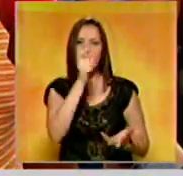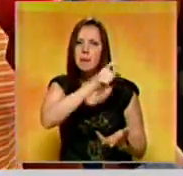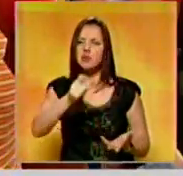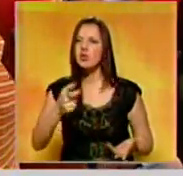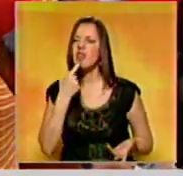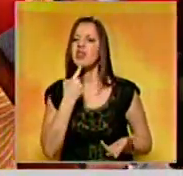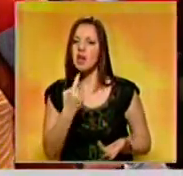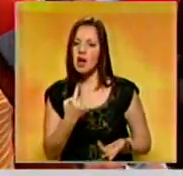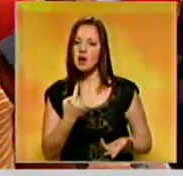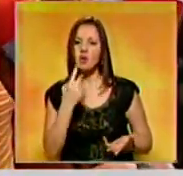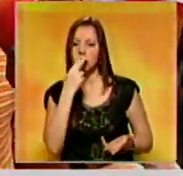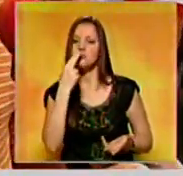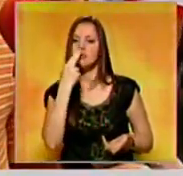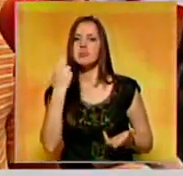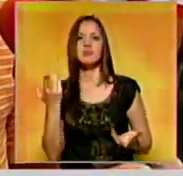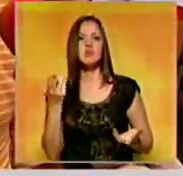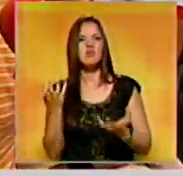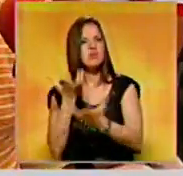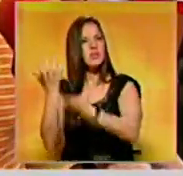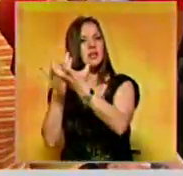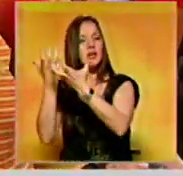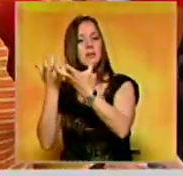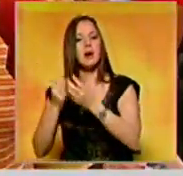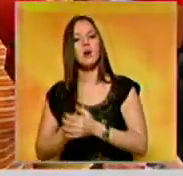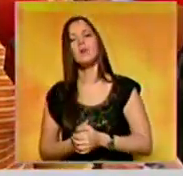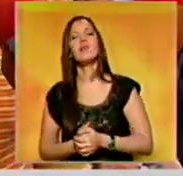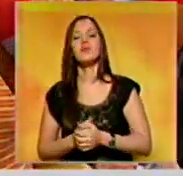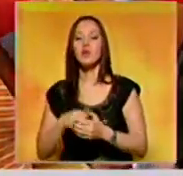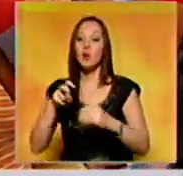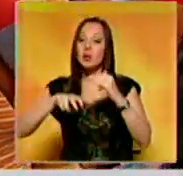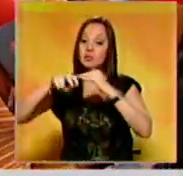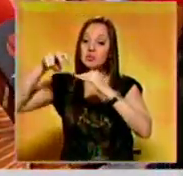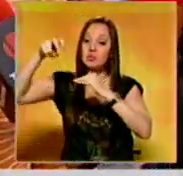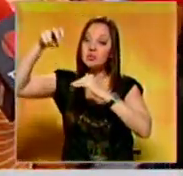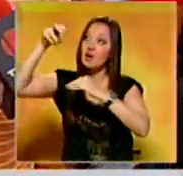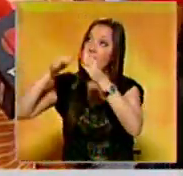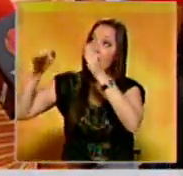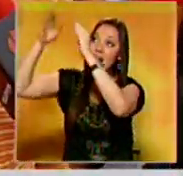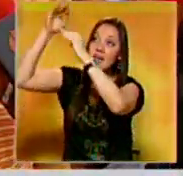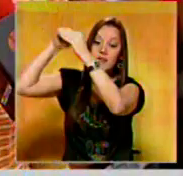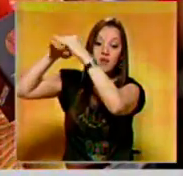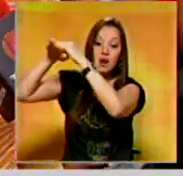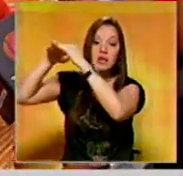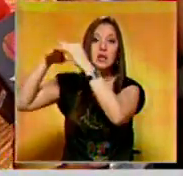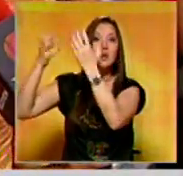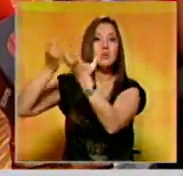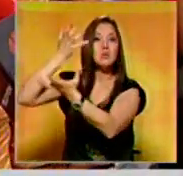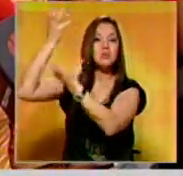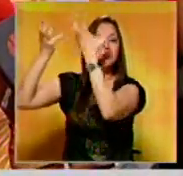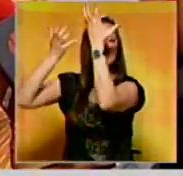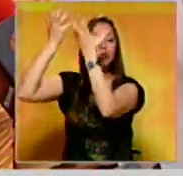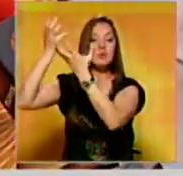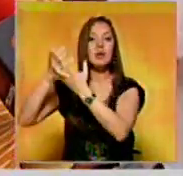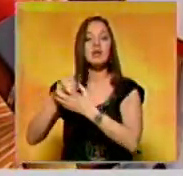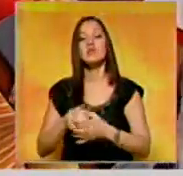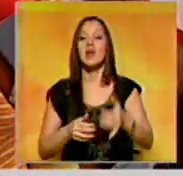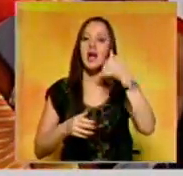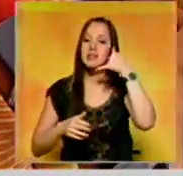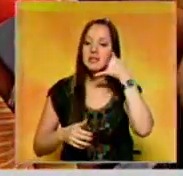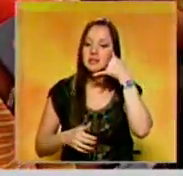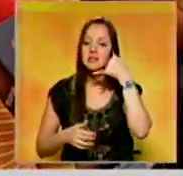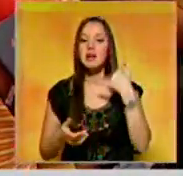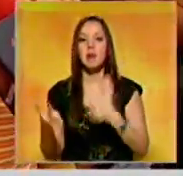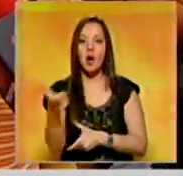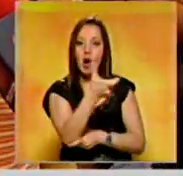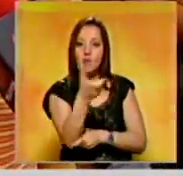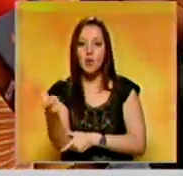y cuando corrieron hacia la parte de arriba del depósito, ya la humazón que había, empezaron a llamar por lo